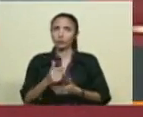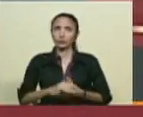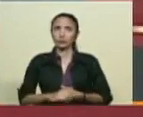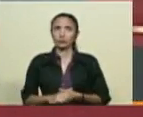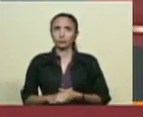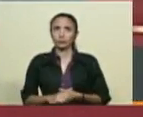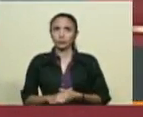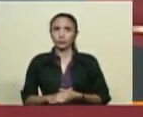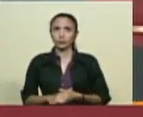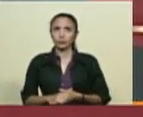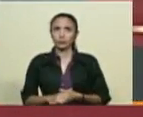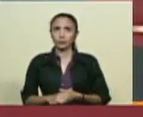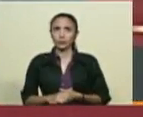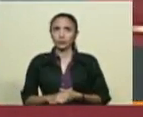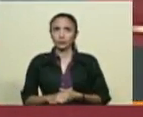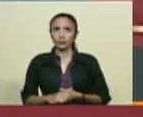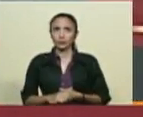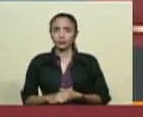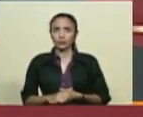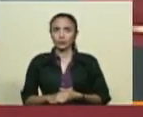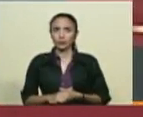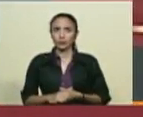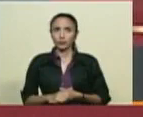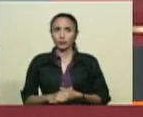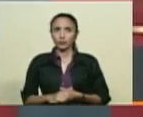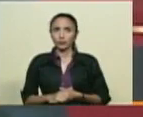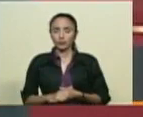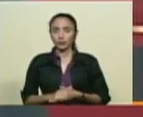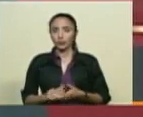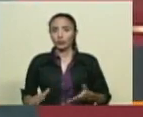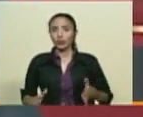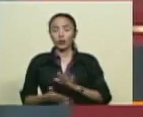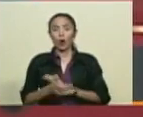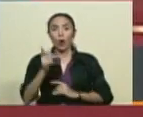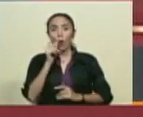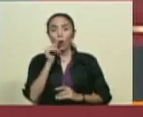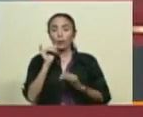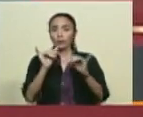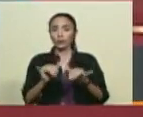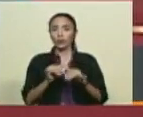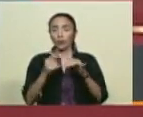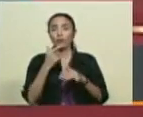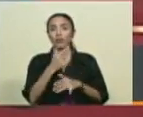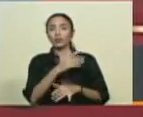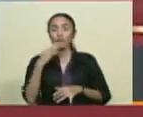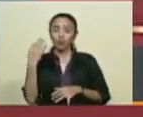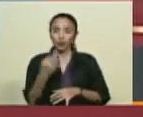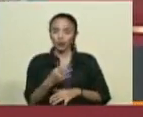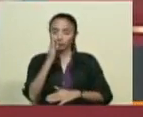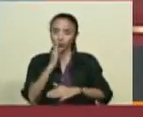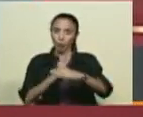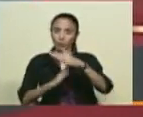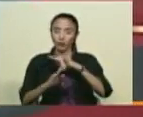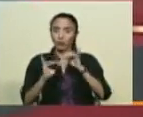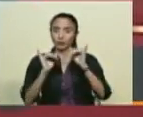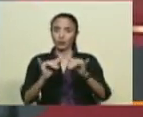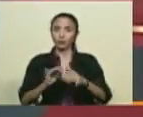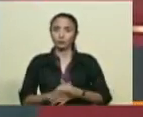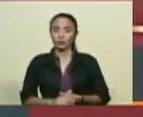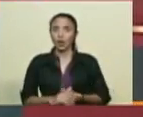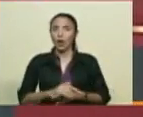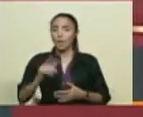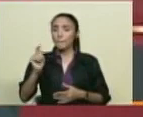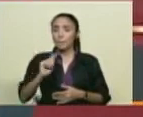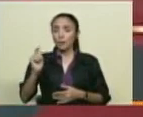con mi mano firme, de hombre que siempre dice la verdad. Tengan la seguridad. Nos veremos las caras los próximos meses,